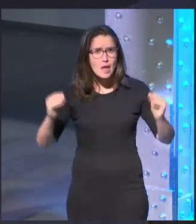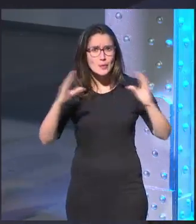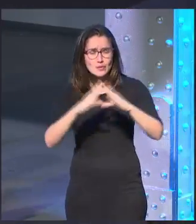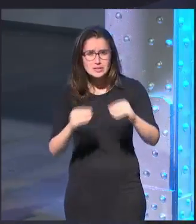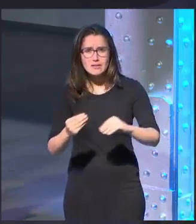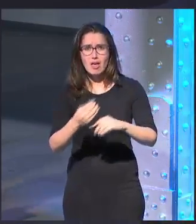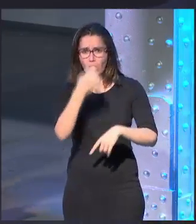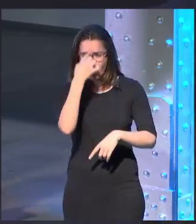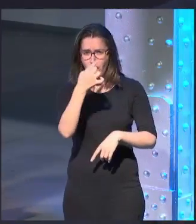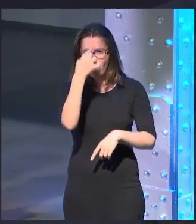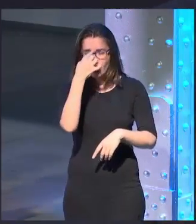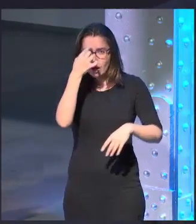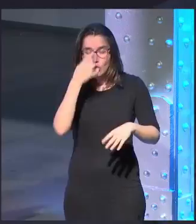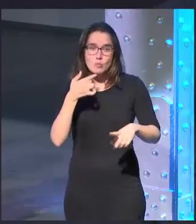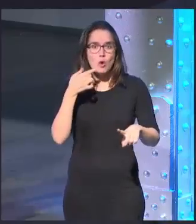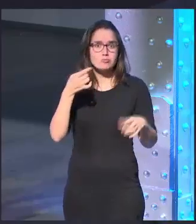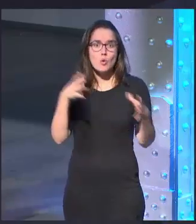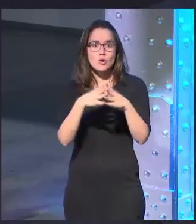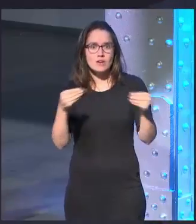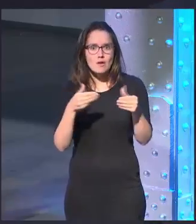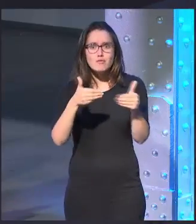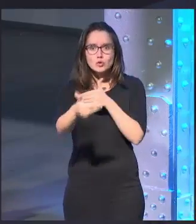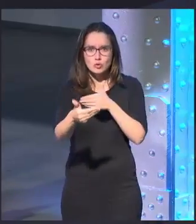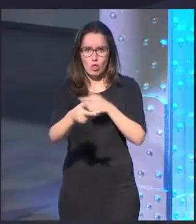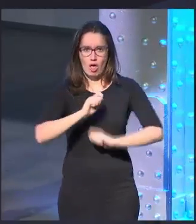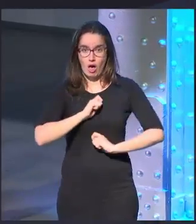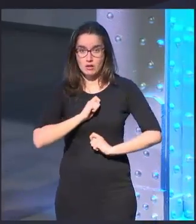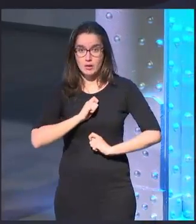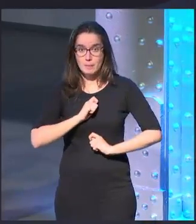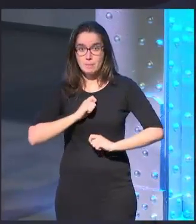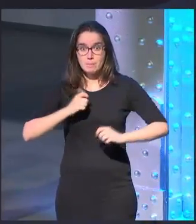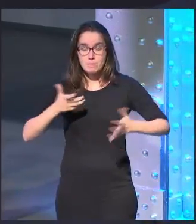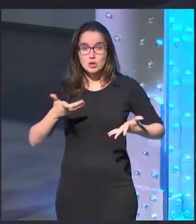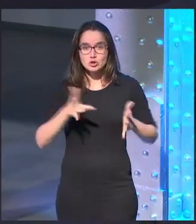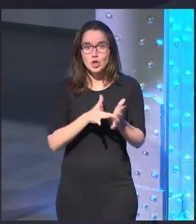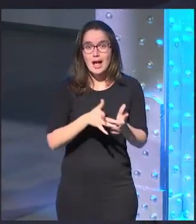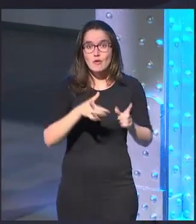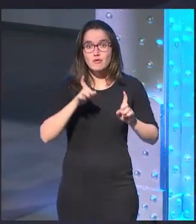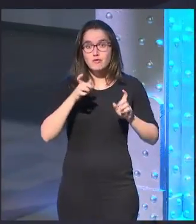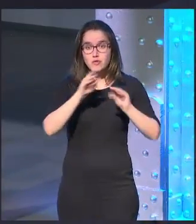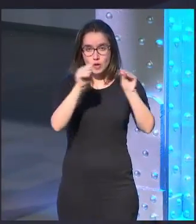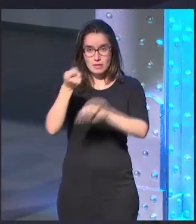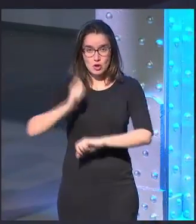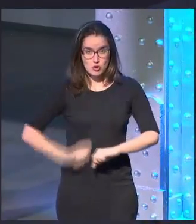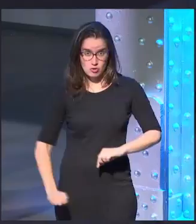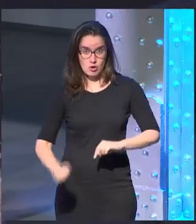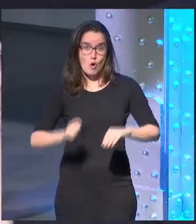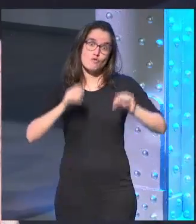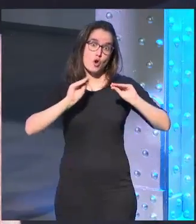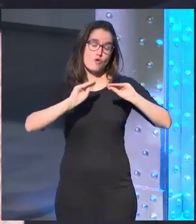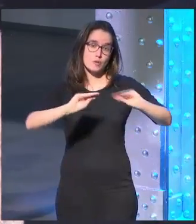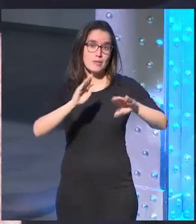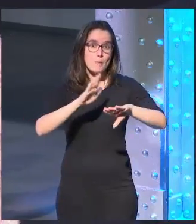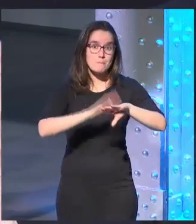donde está el paradigma de tu futuro. Y sin embargo tenemos la formación para el empleo, que es la hermana de